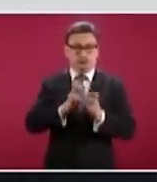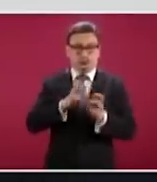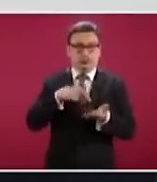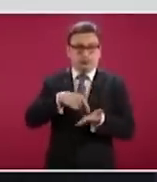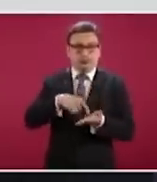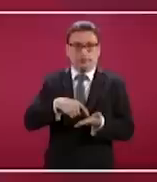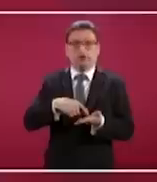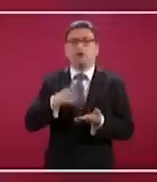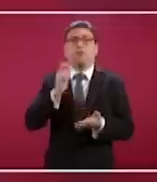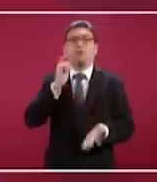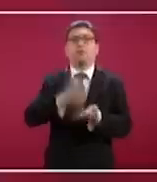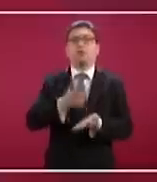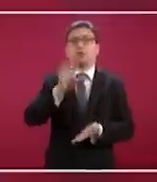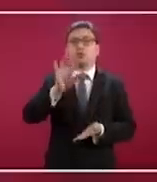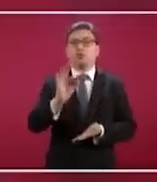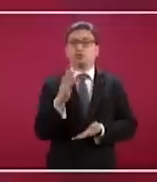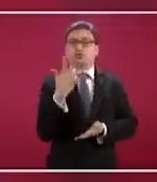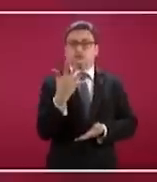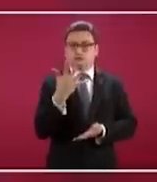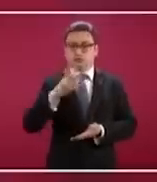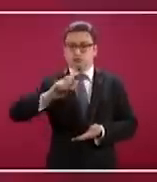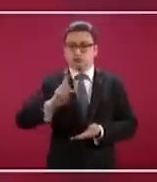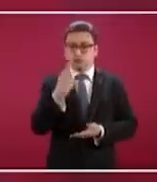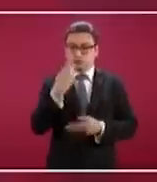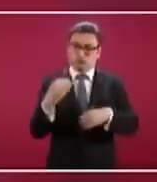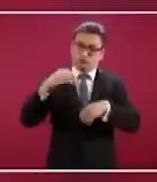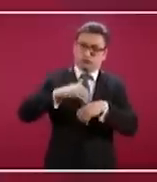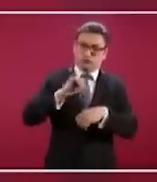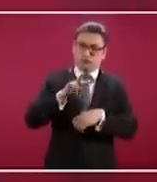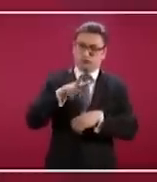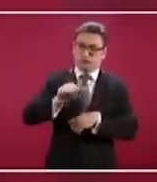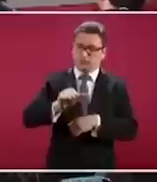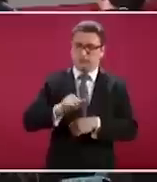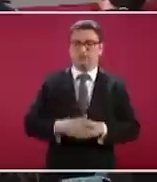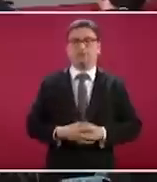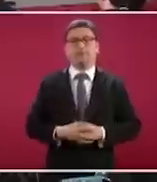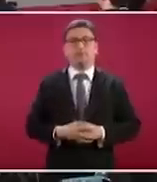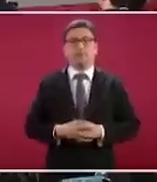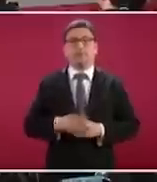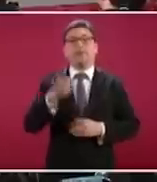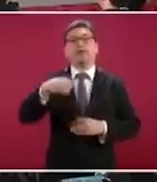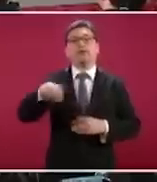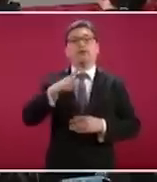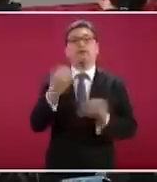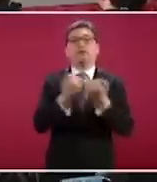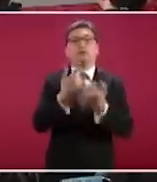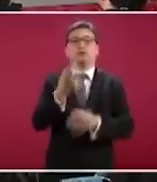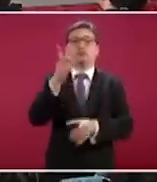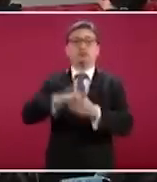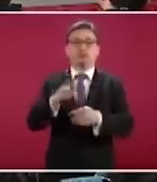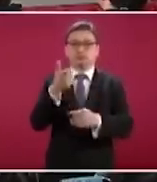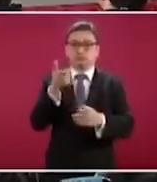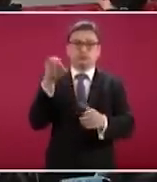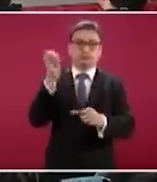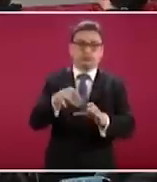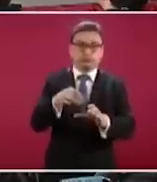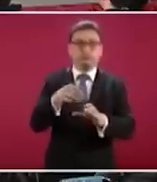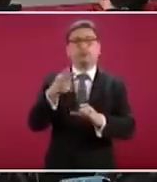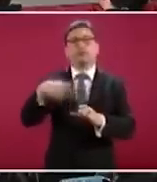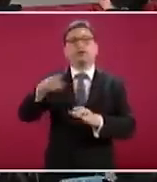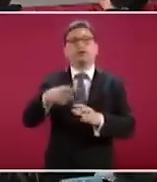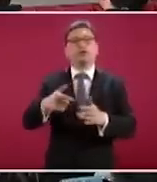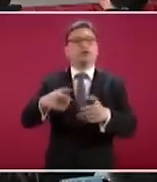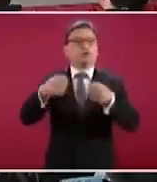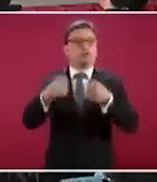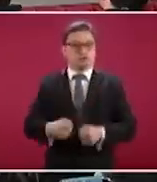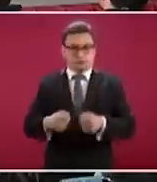pagarán $45 más IVA. Tendrán que hacer un depósito también de depósito de